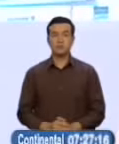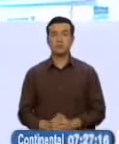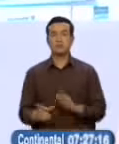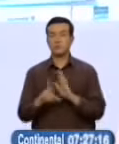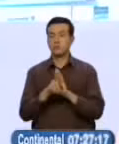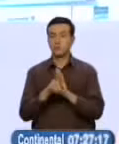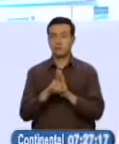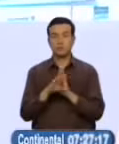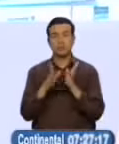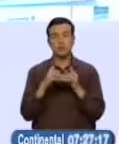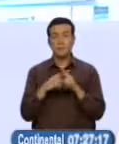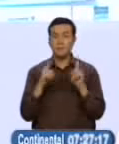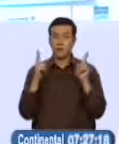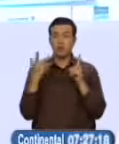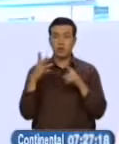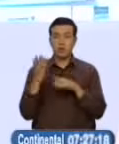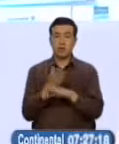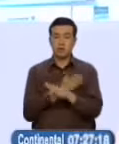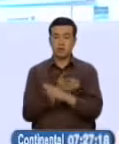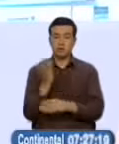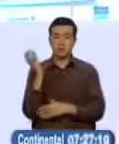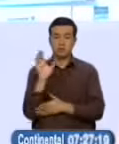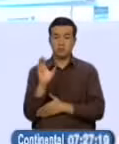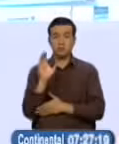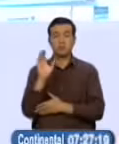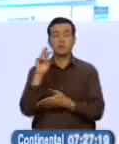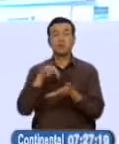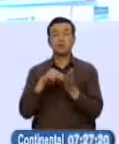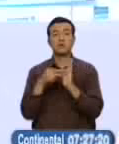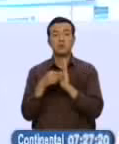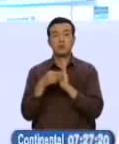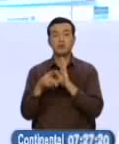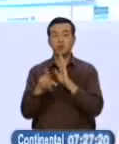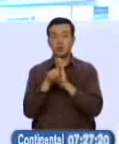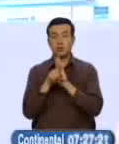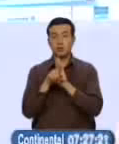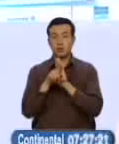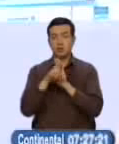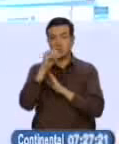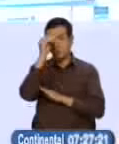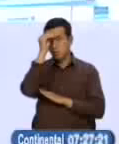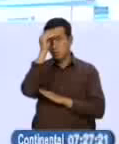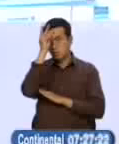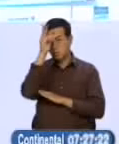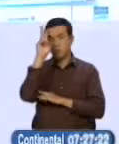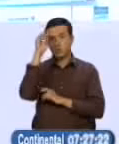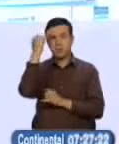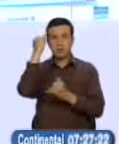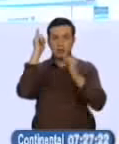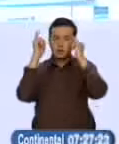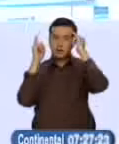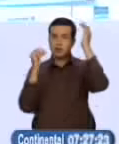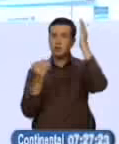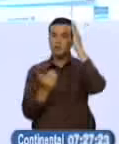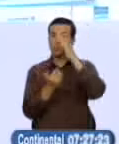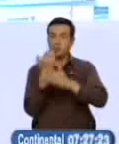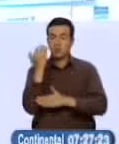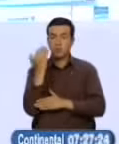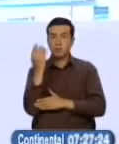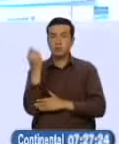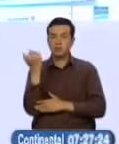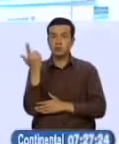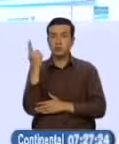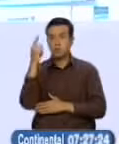ley. Sin embargo, hay una preasignación importante que se está concibiendo en el Código de Ingenios, que es justamente sobre innovación, que es una de las